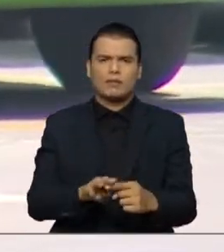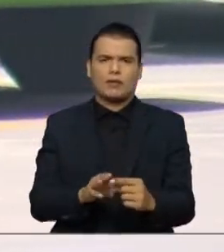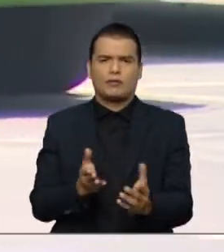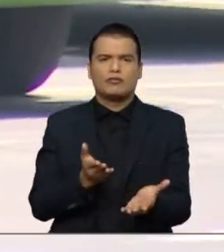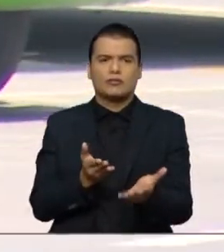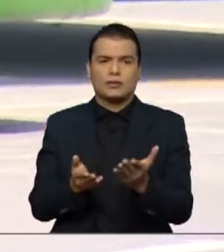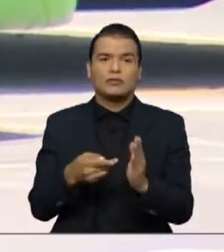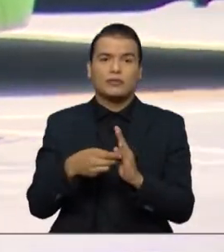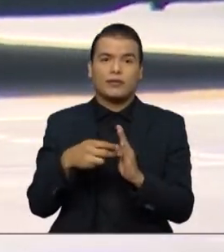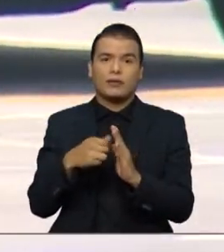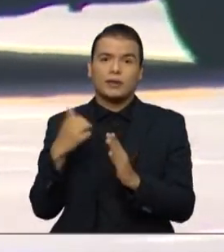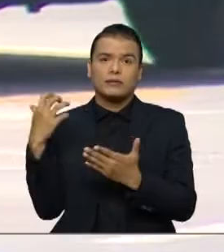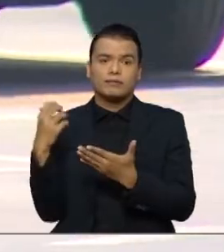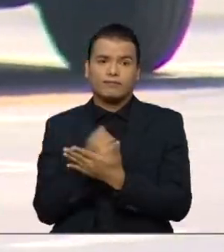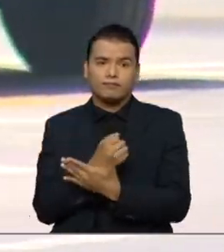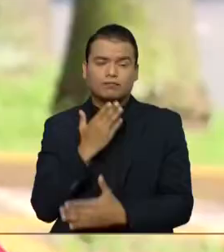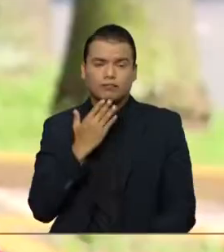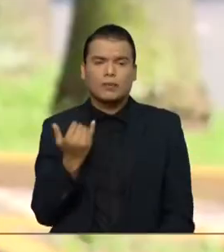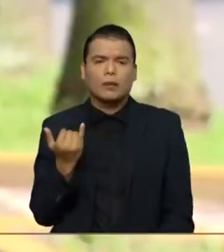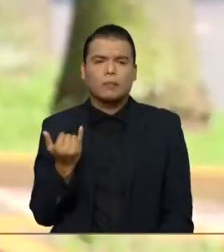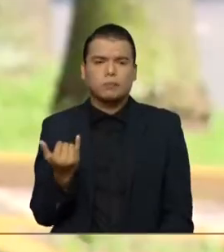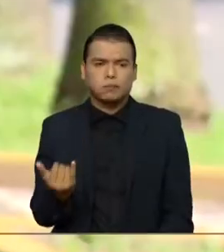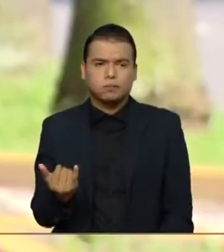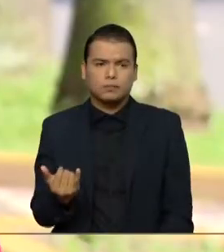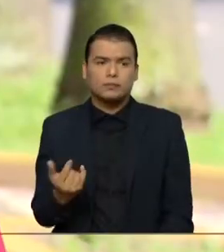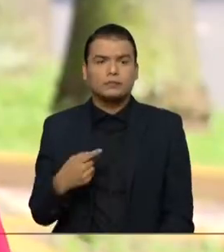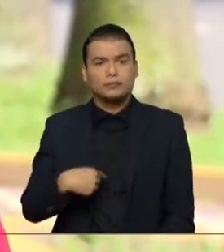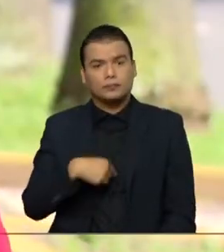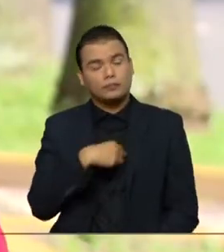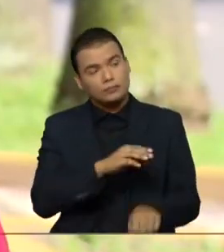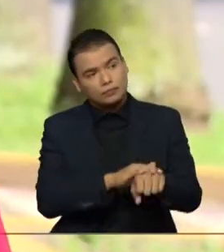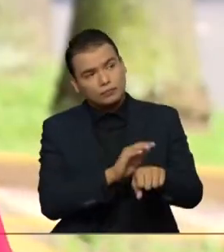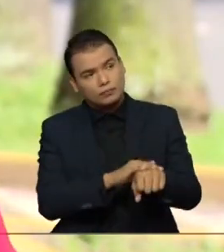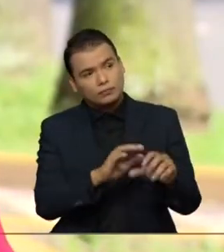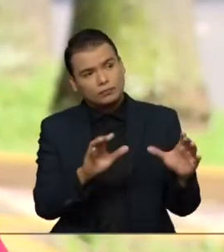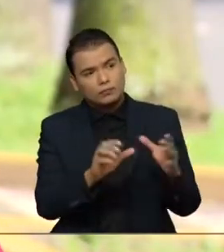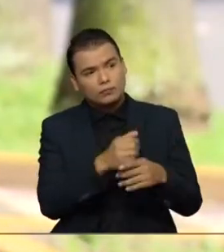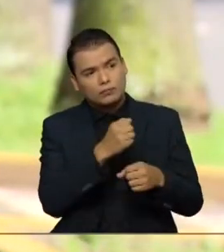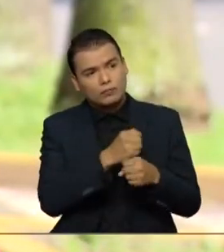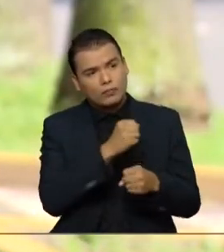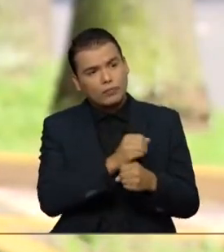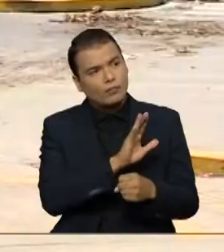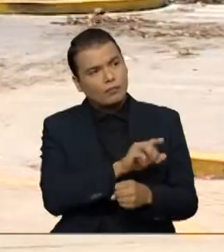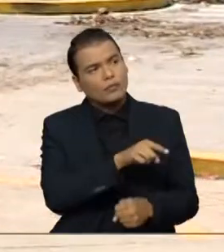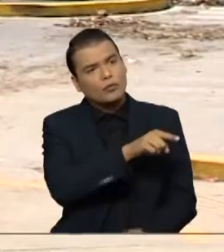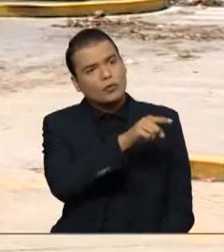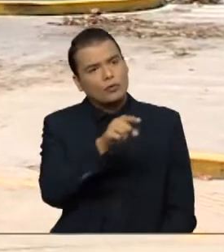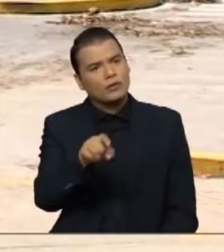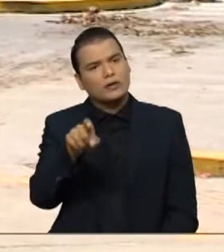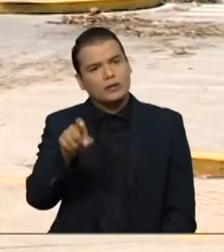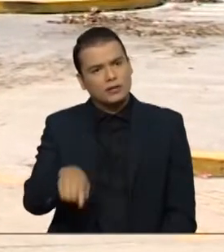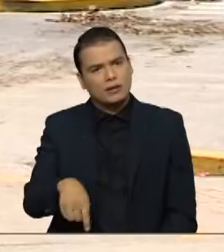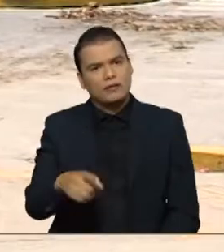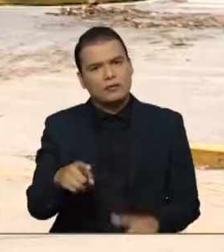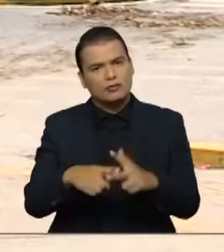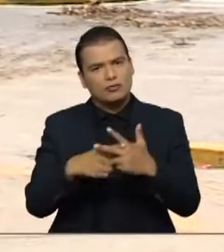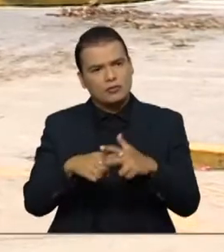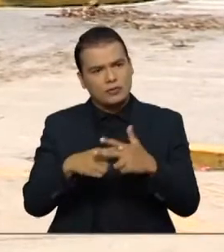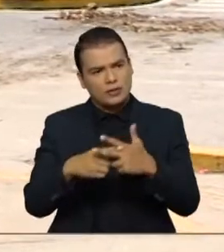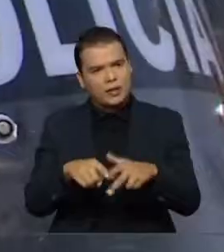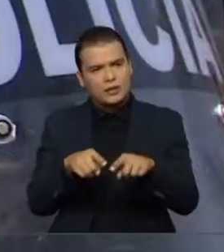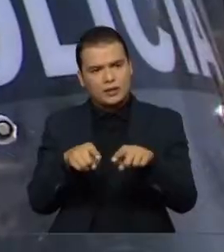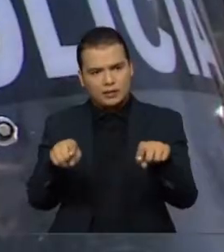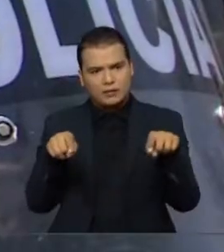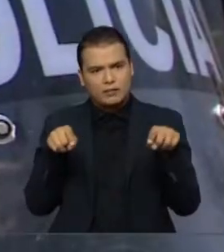en ingresos para la compañía lo que nosotros sí le estamos insistiendo a que es a desbloqueen el ingreso Y